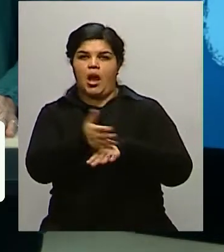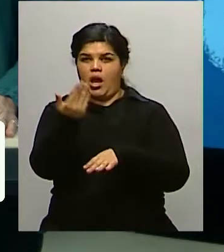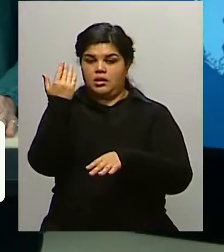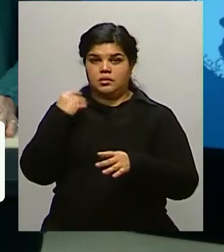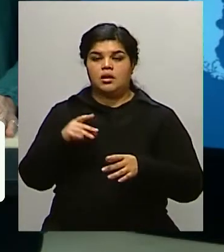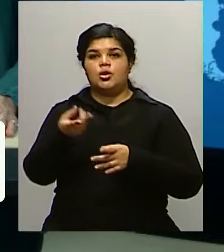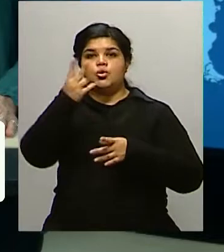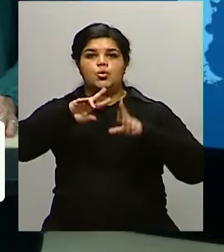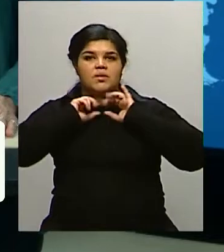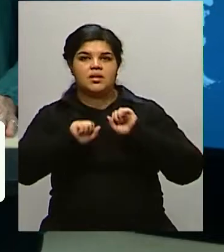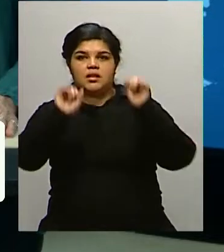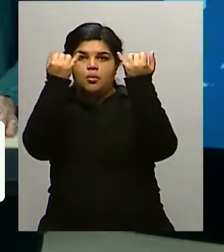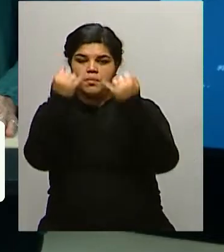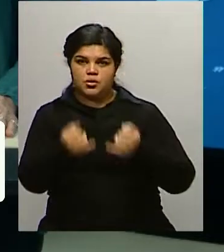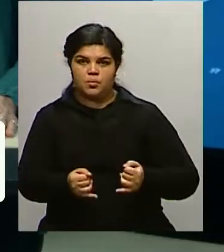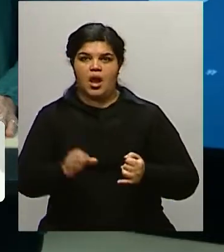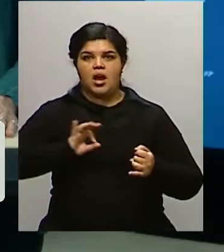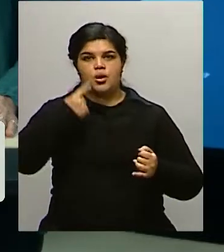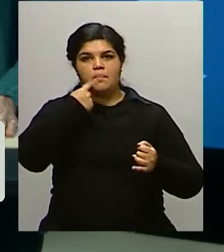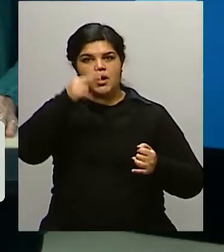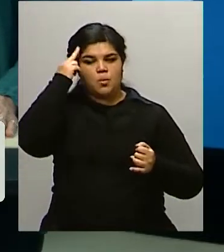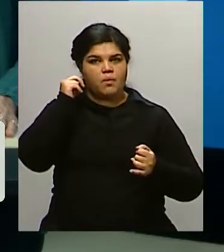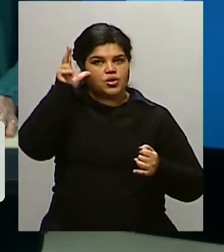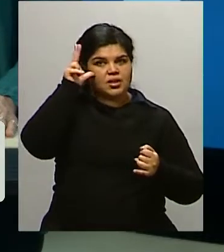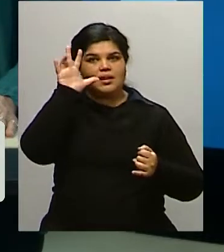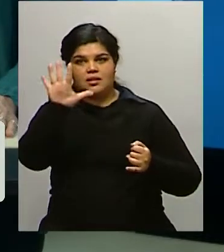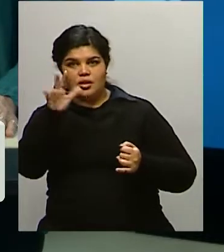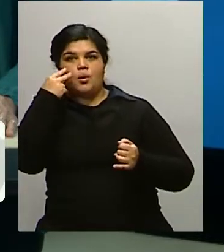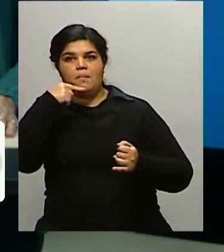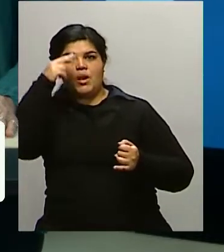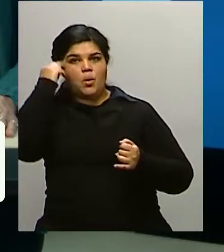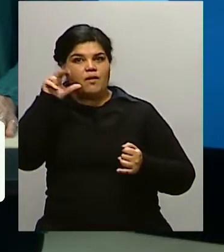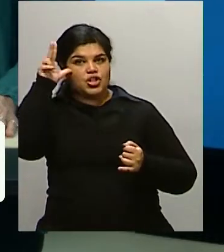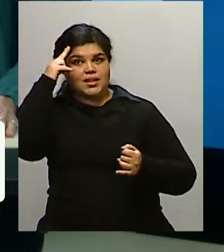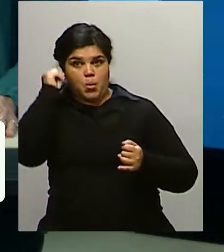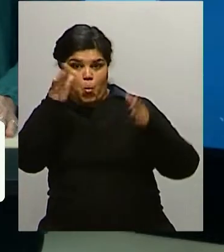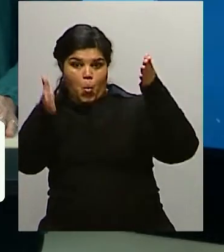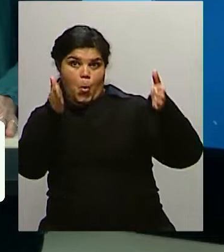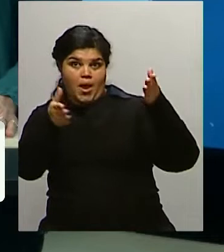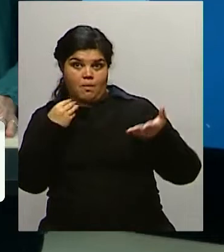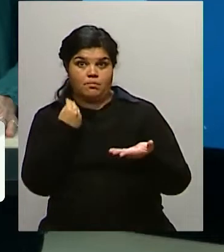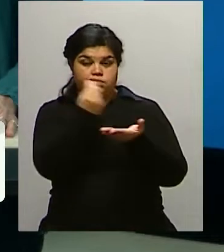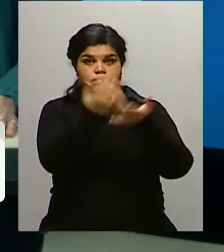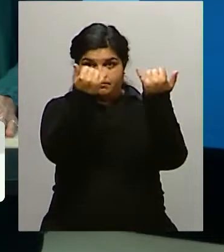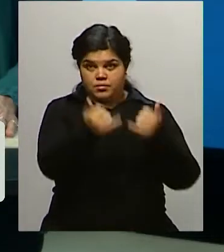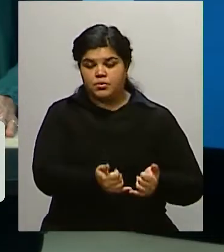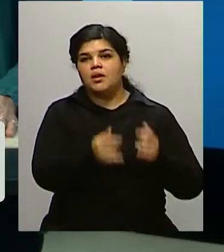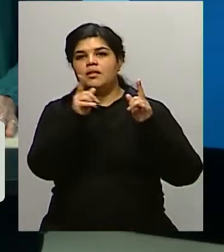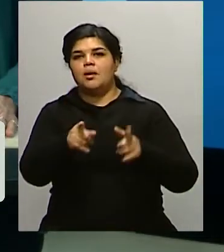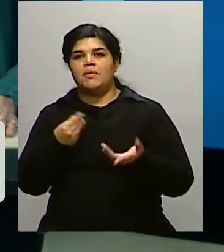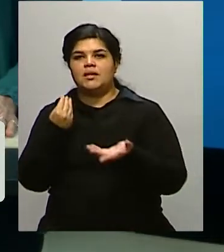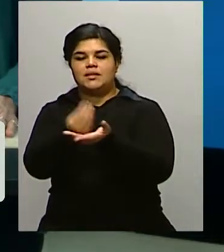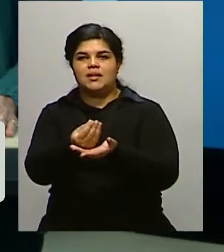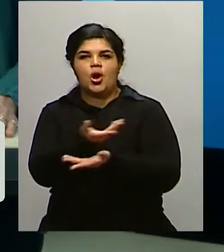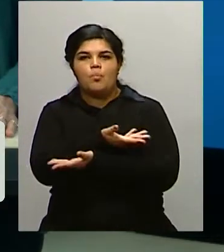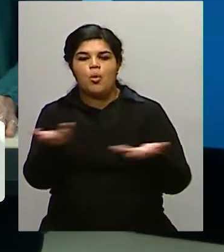subsecretario de presupuesto del 85 al 89. También ha sido formado parte del área de programación del sector público del